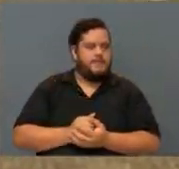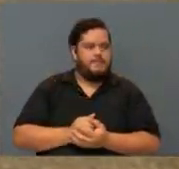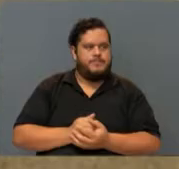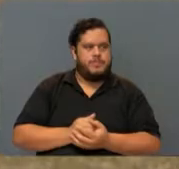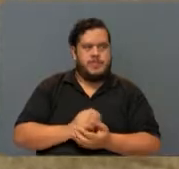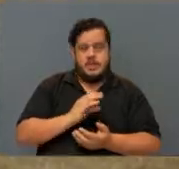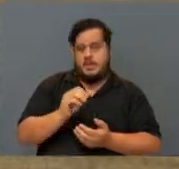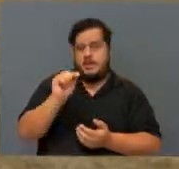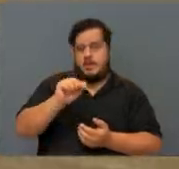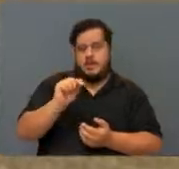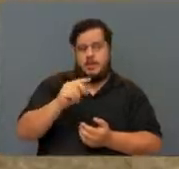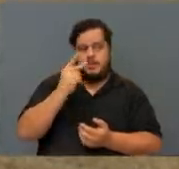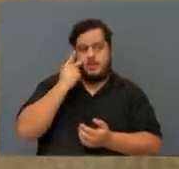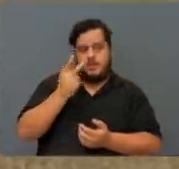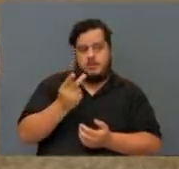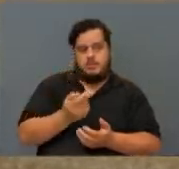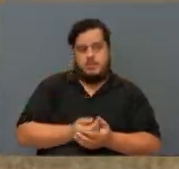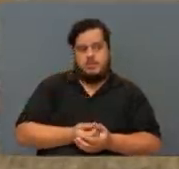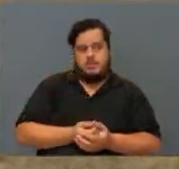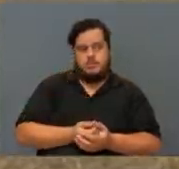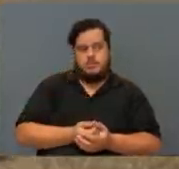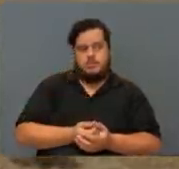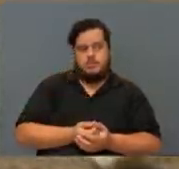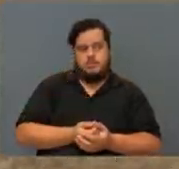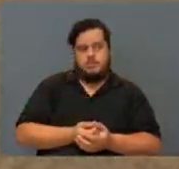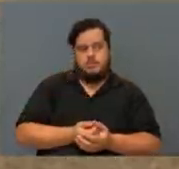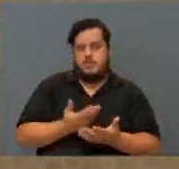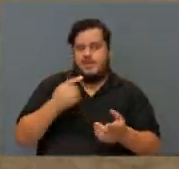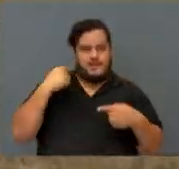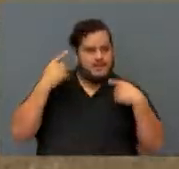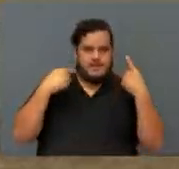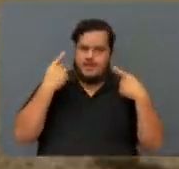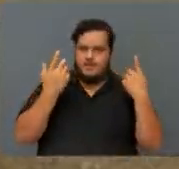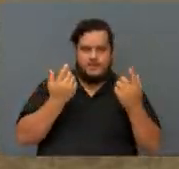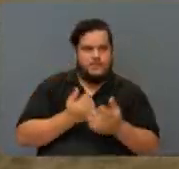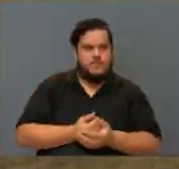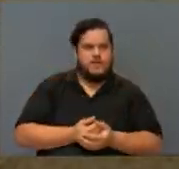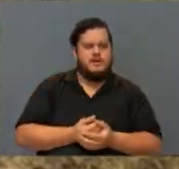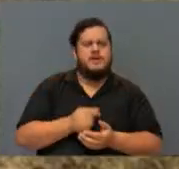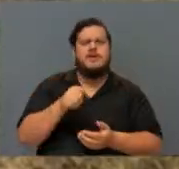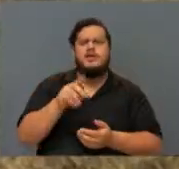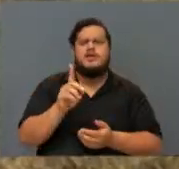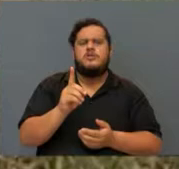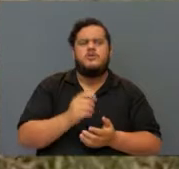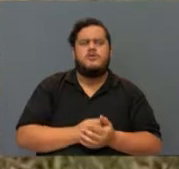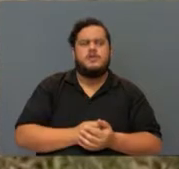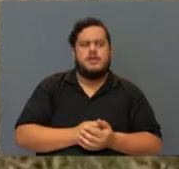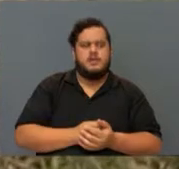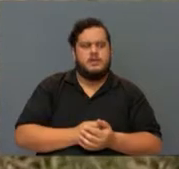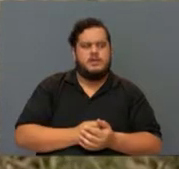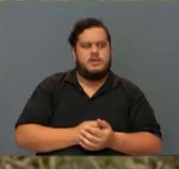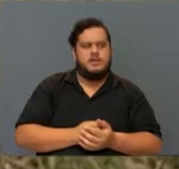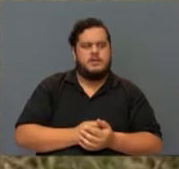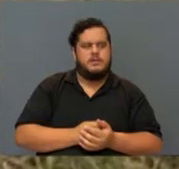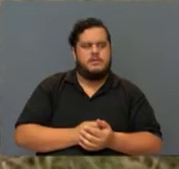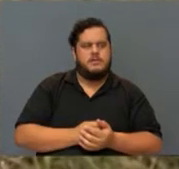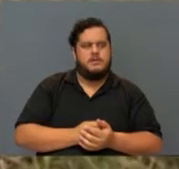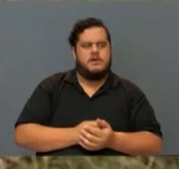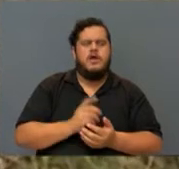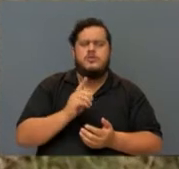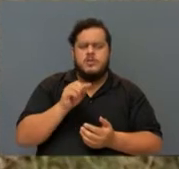y esto que están observando ustedes qué locura a un desierto montenegro esto a ver